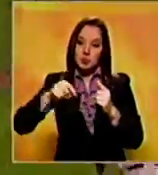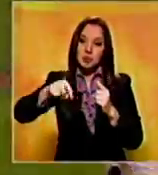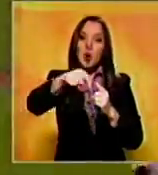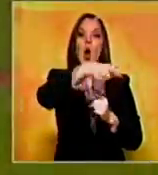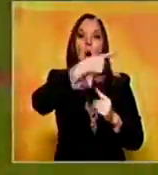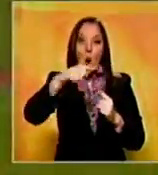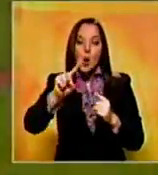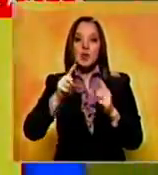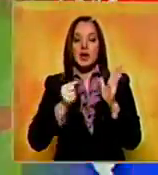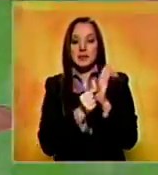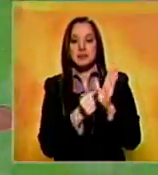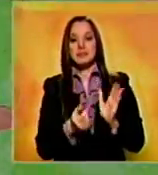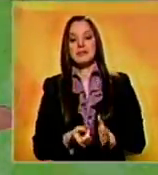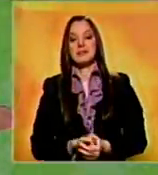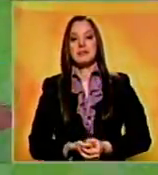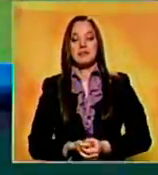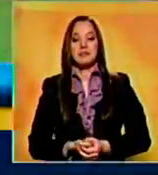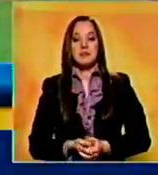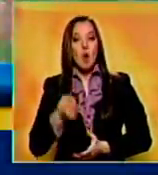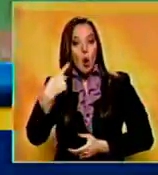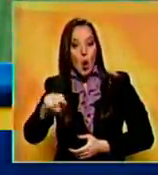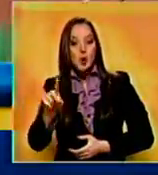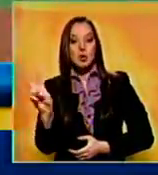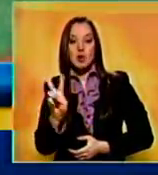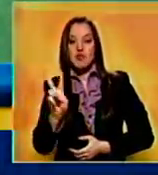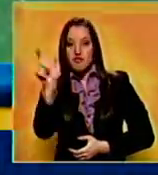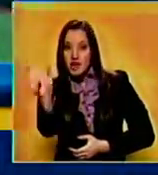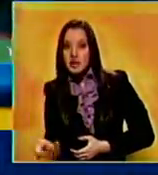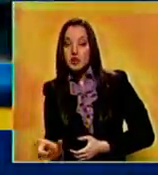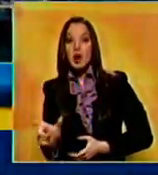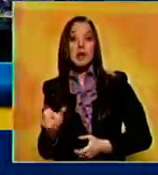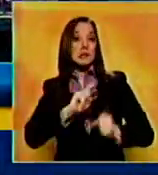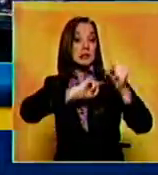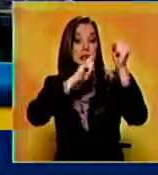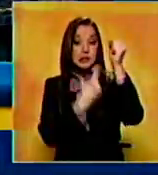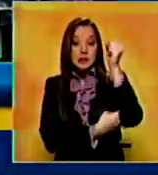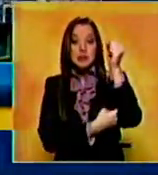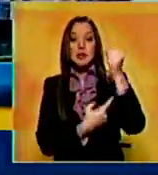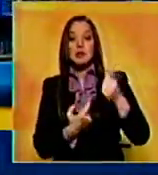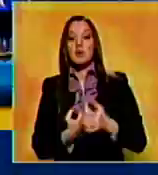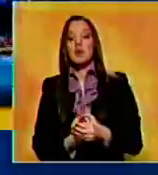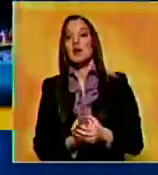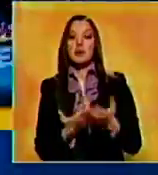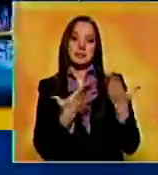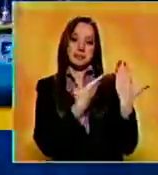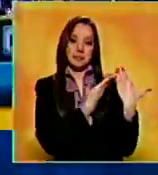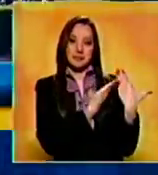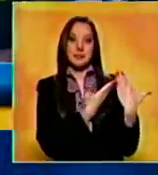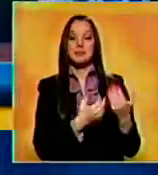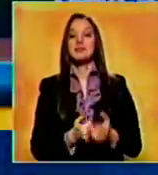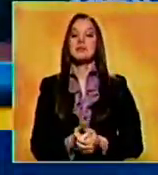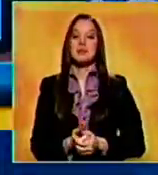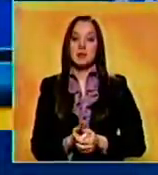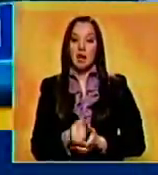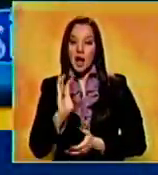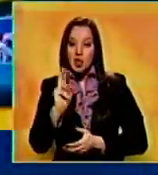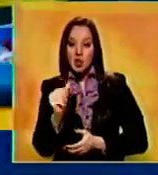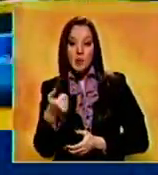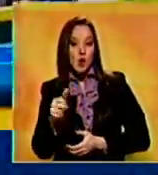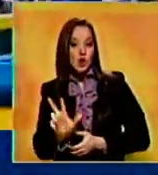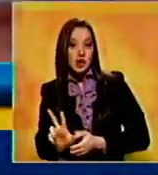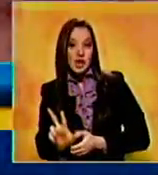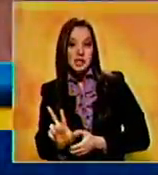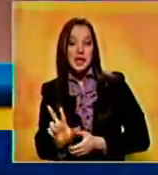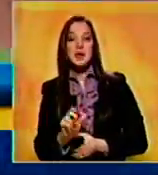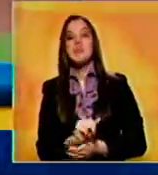anotada. Y otro venezolano que demostró su poder fue Salvador Pérez. Ahí tenemos el vuelo cerca, el número 13 para